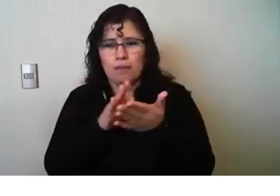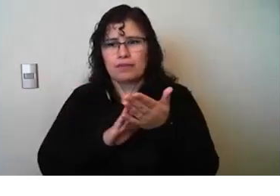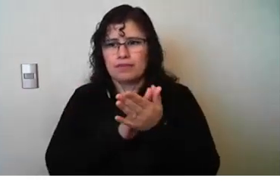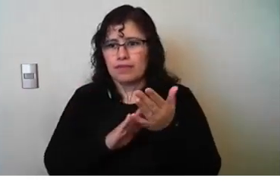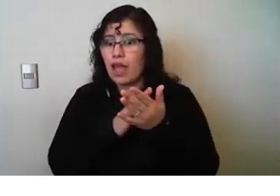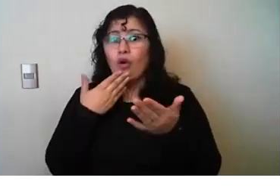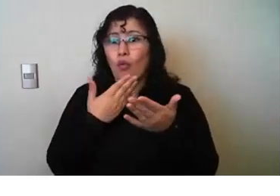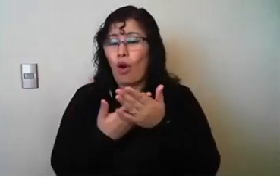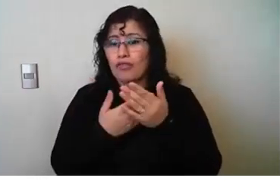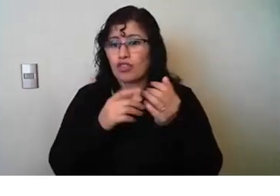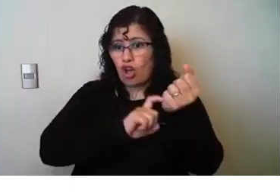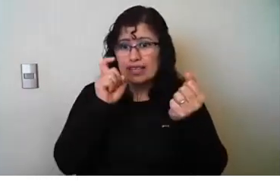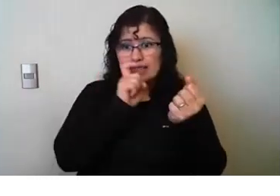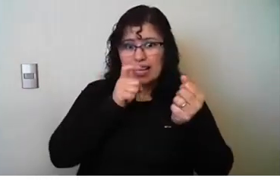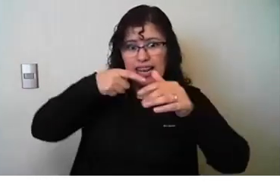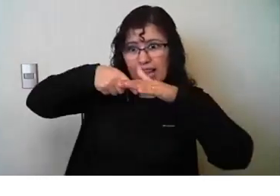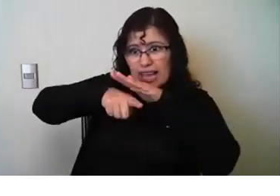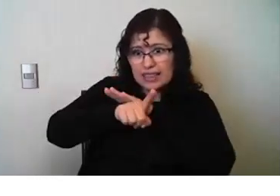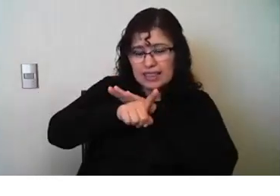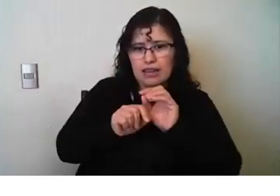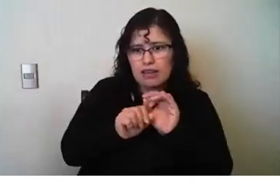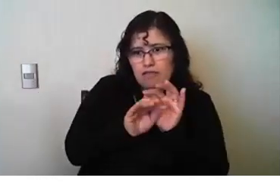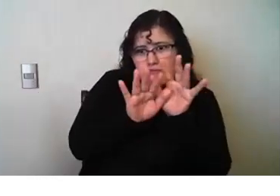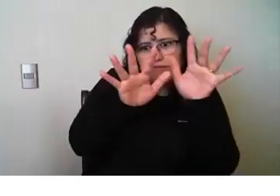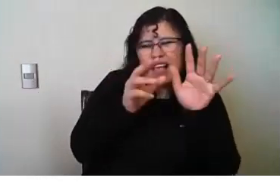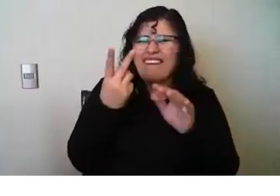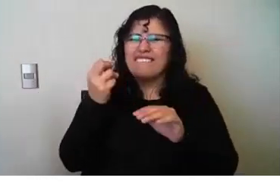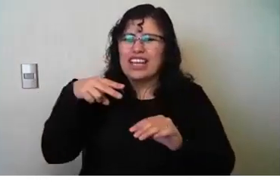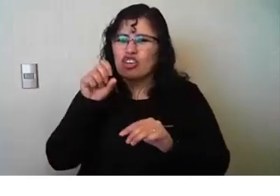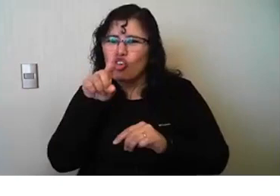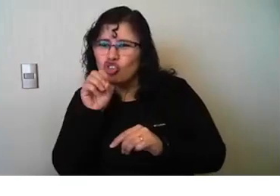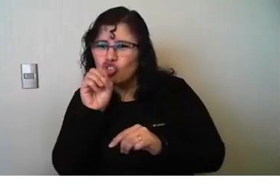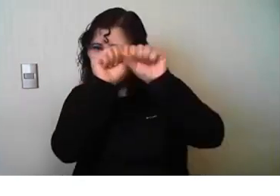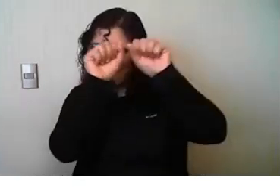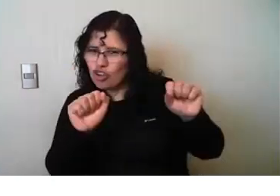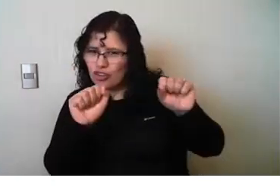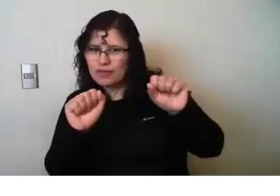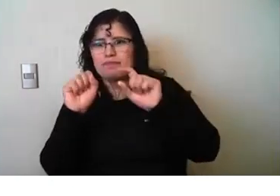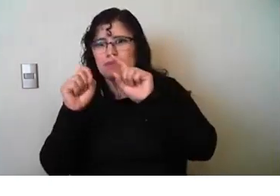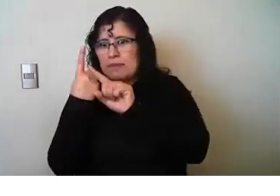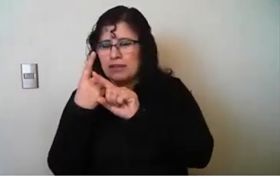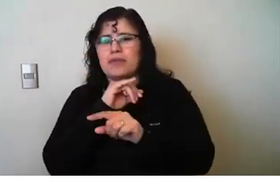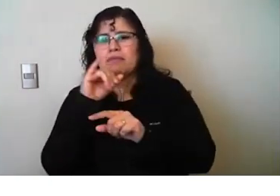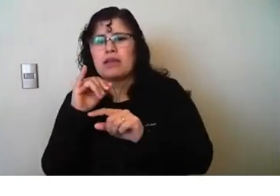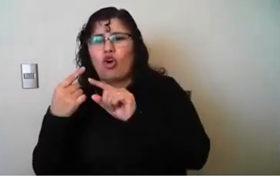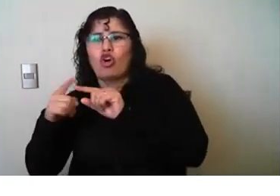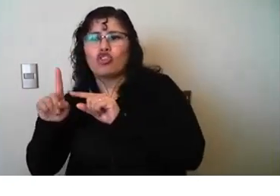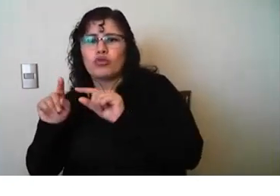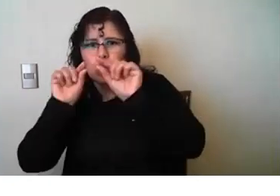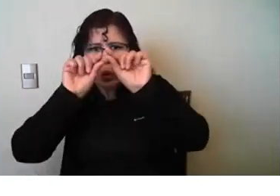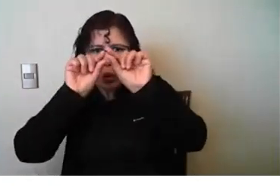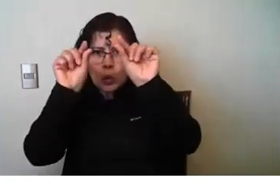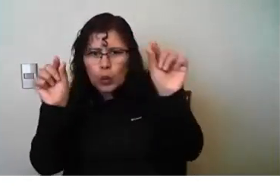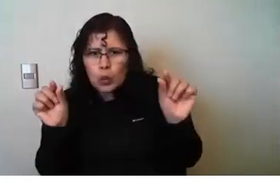hace a través de dos sistemas, un sistema venoso propiamente tal y un sistema que está dado por espacios huecos dentro de la